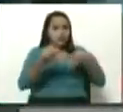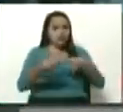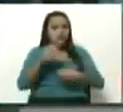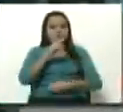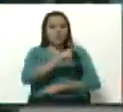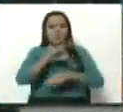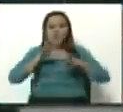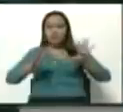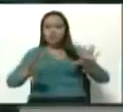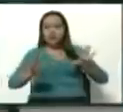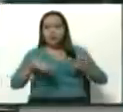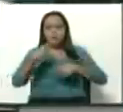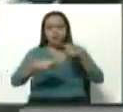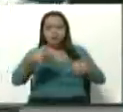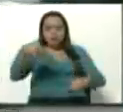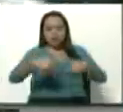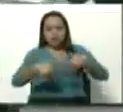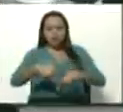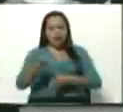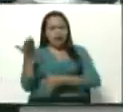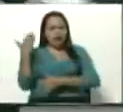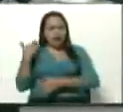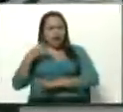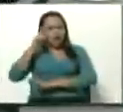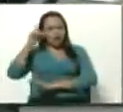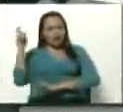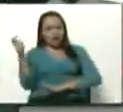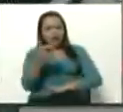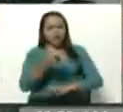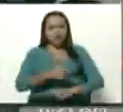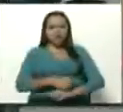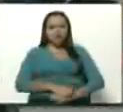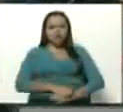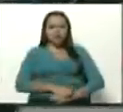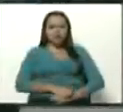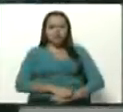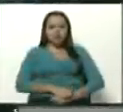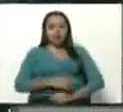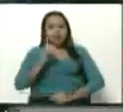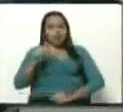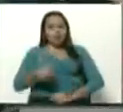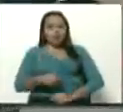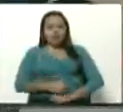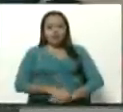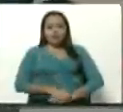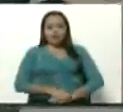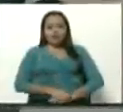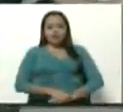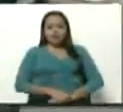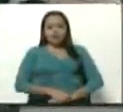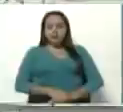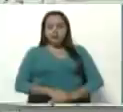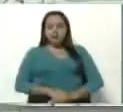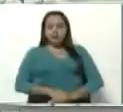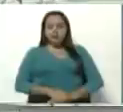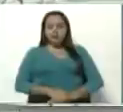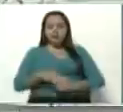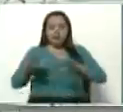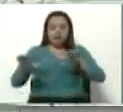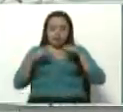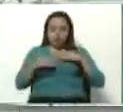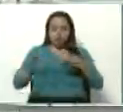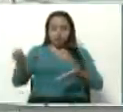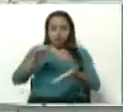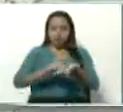29 procesos electorales del Estado, sino que también se reconoció una vez más